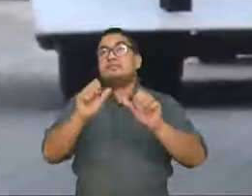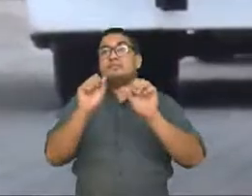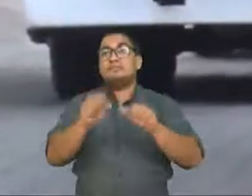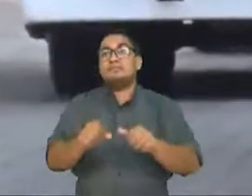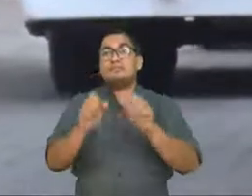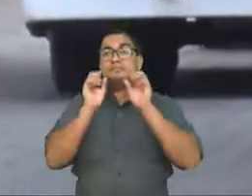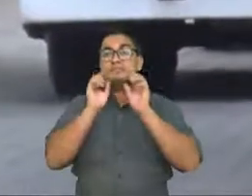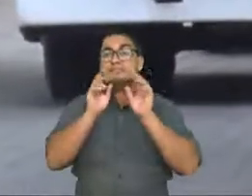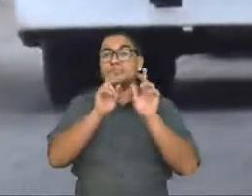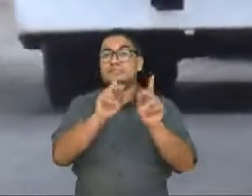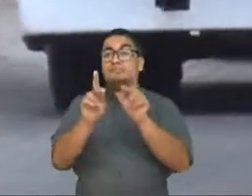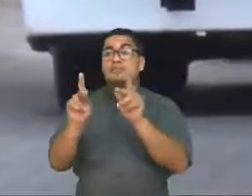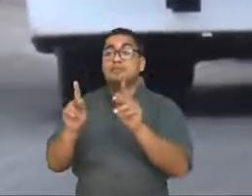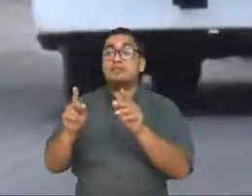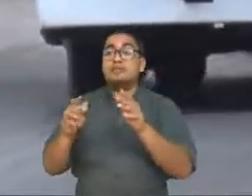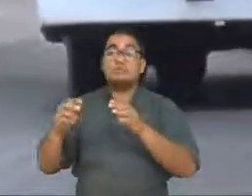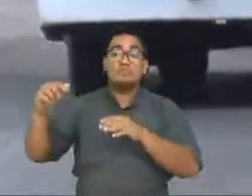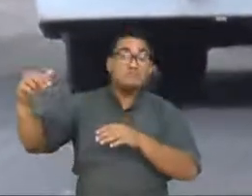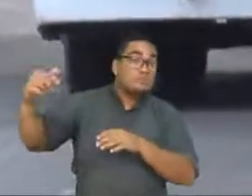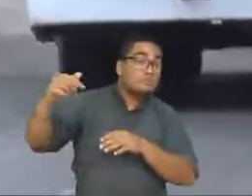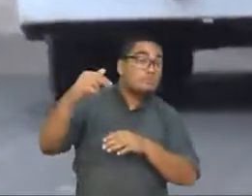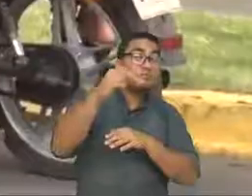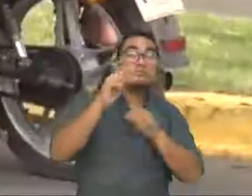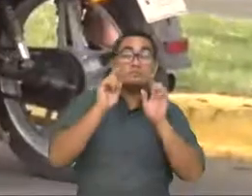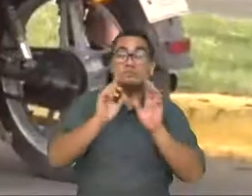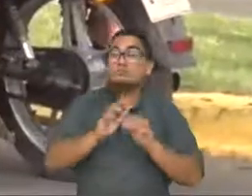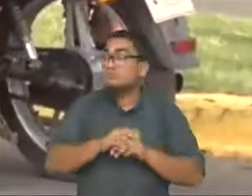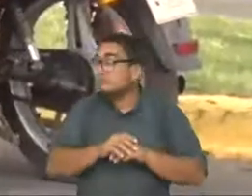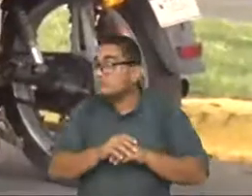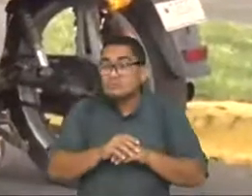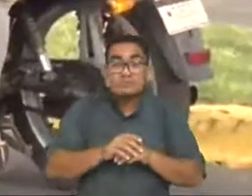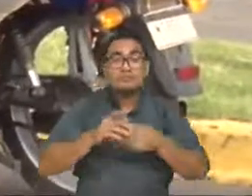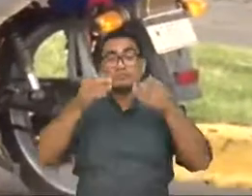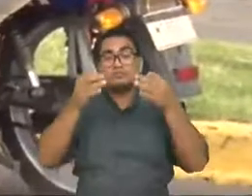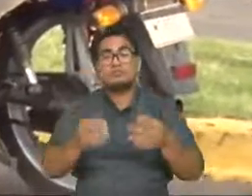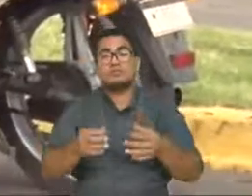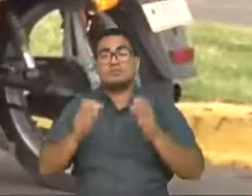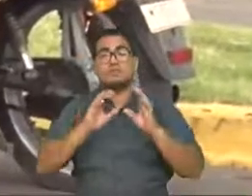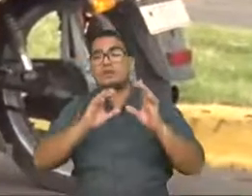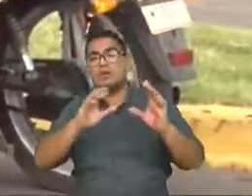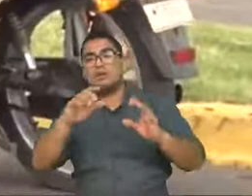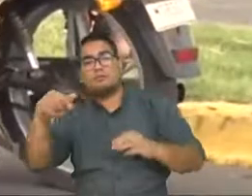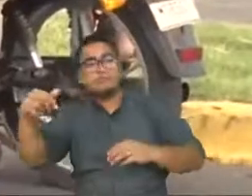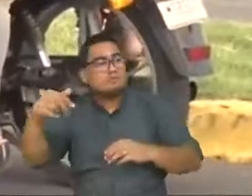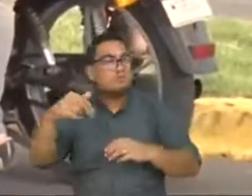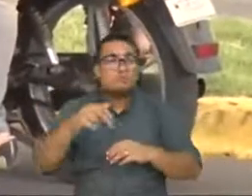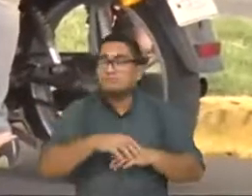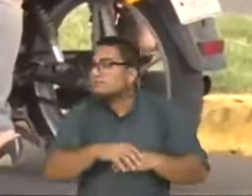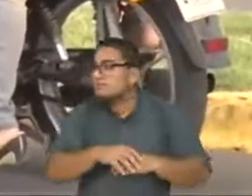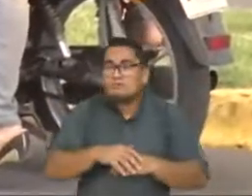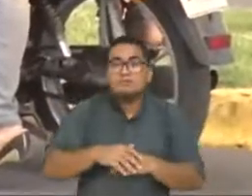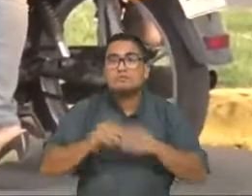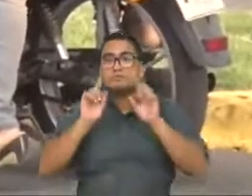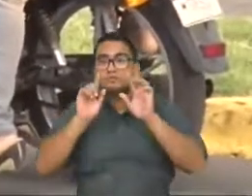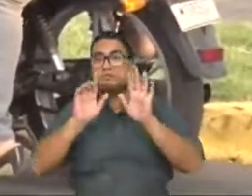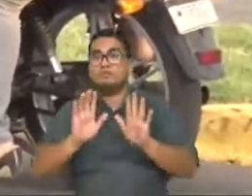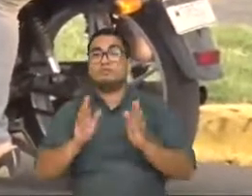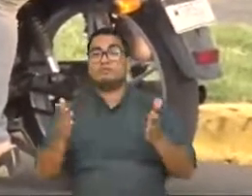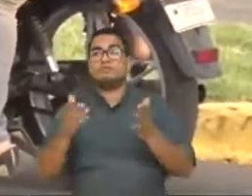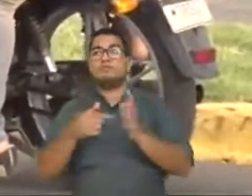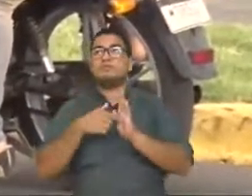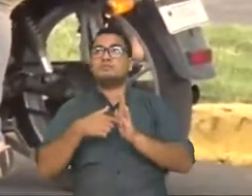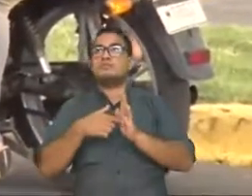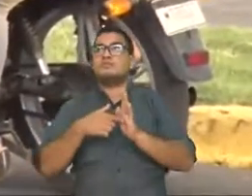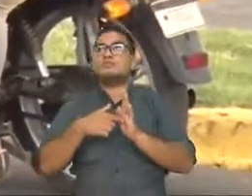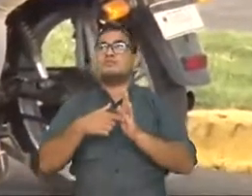peatones. Tienen que observar las 2 vías. Sí. Yo creo que la mejor manera para andar en la calle, si vamos a transitar por una